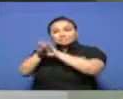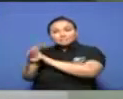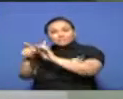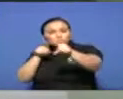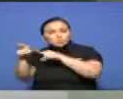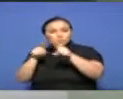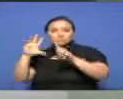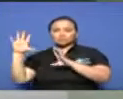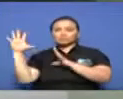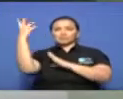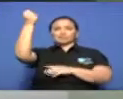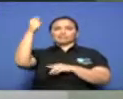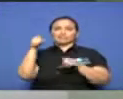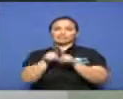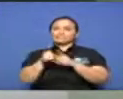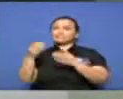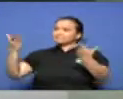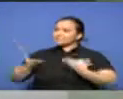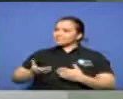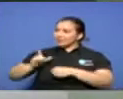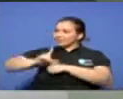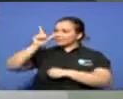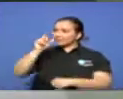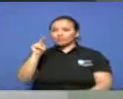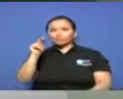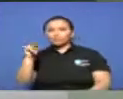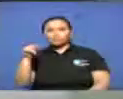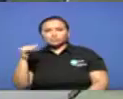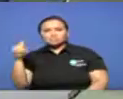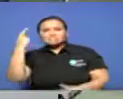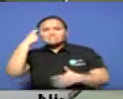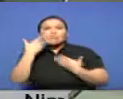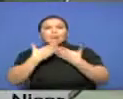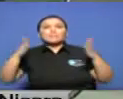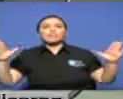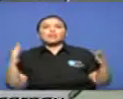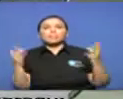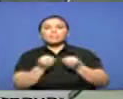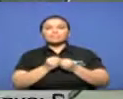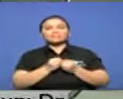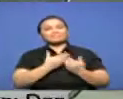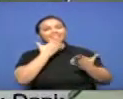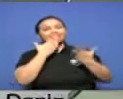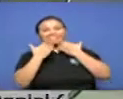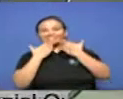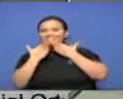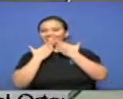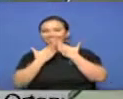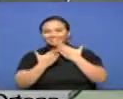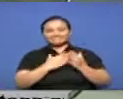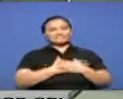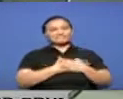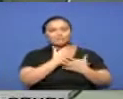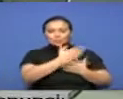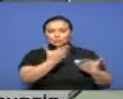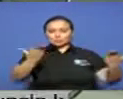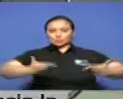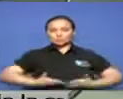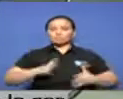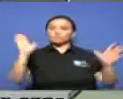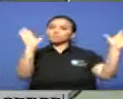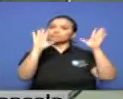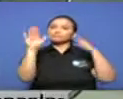logros la bienvenida a la licenciado núñez que nos puede ampliar al respecto muchas gracias por izar y el saludo a todo el país viene linares